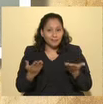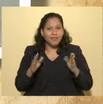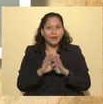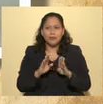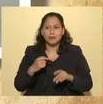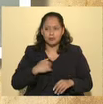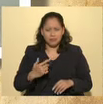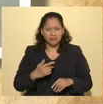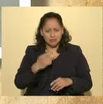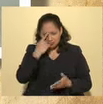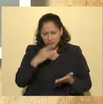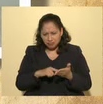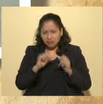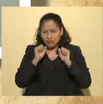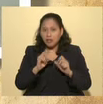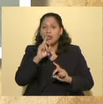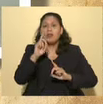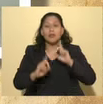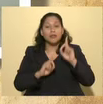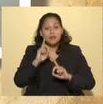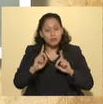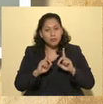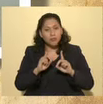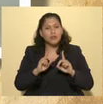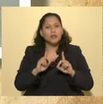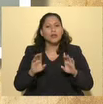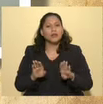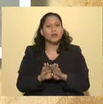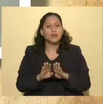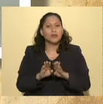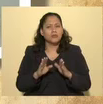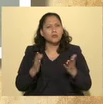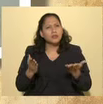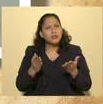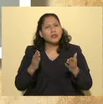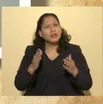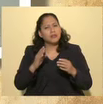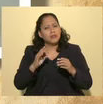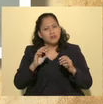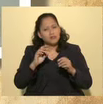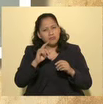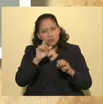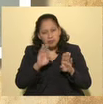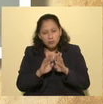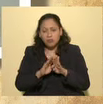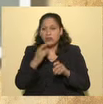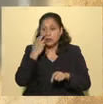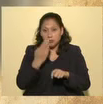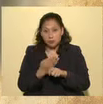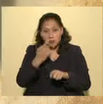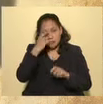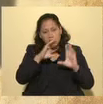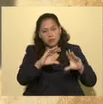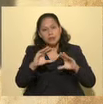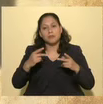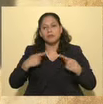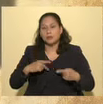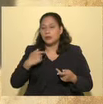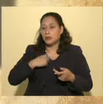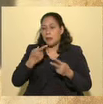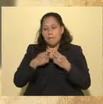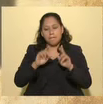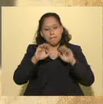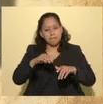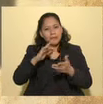que estoy convencido de que el deporte pues tiene una visión y vocación muy importante para el desarrollo de la sociedad. Entonces, muy agradecido desde que